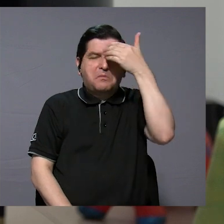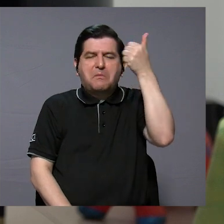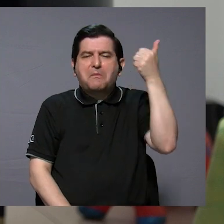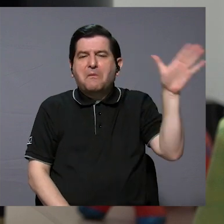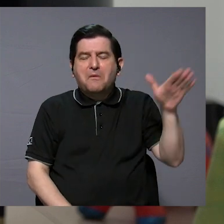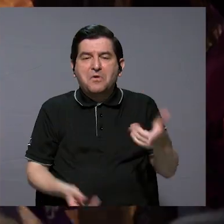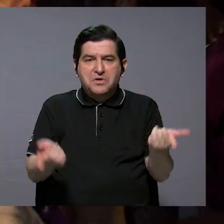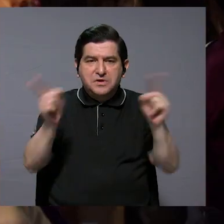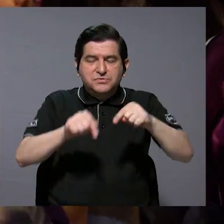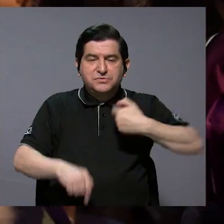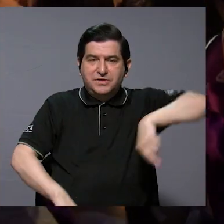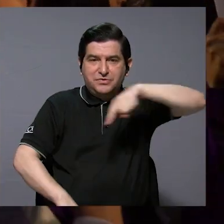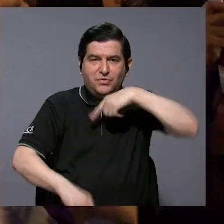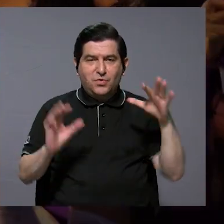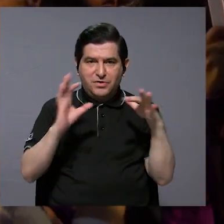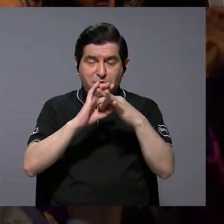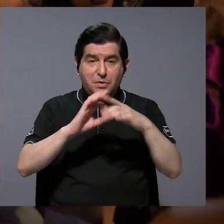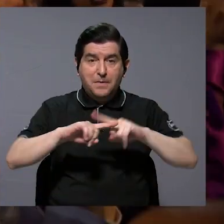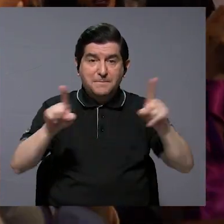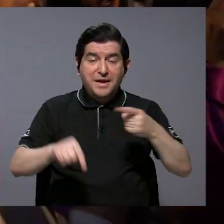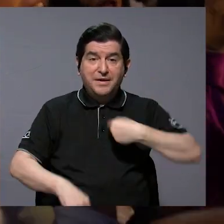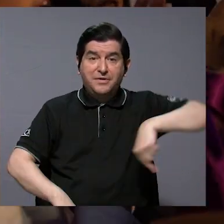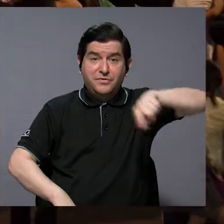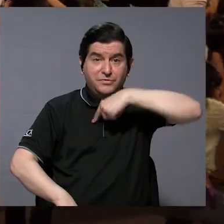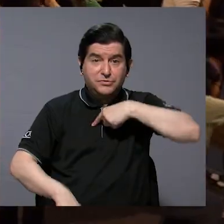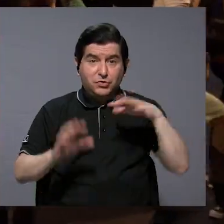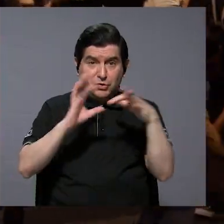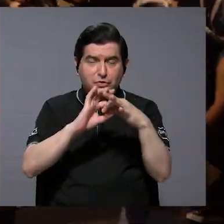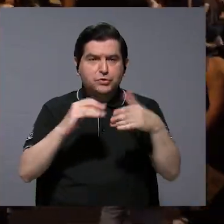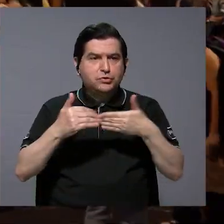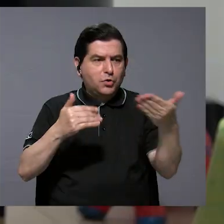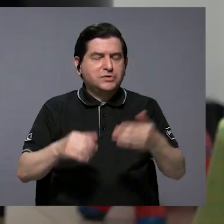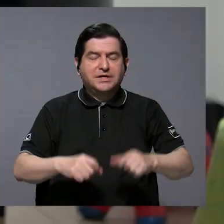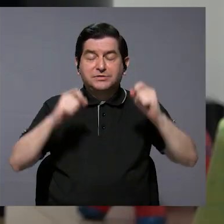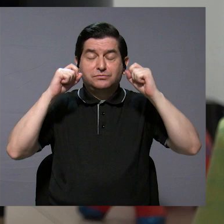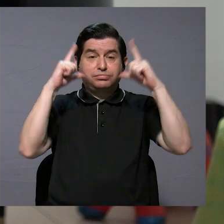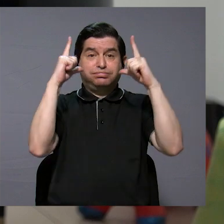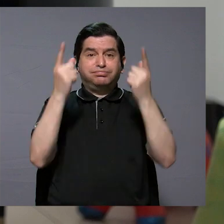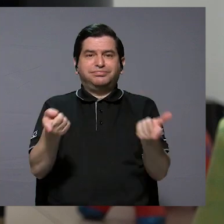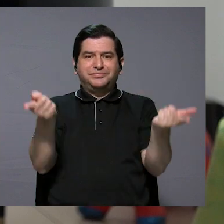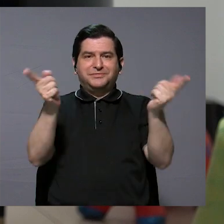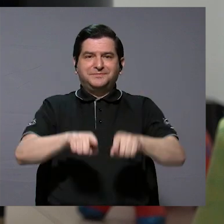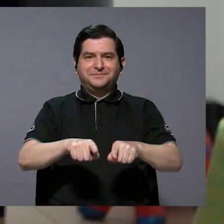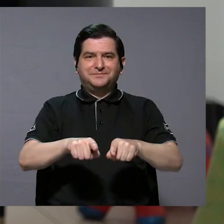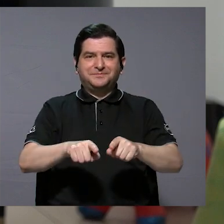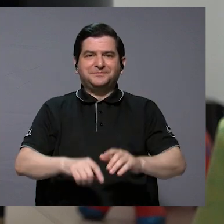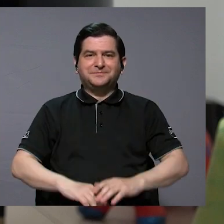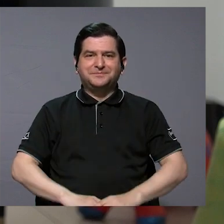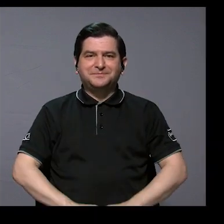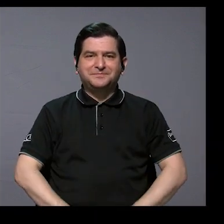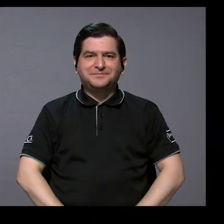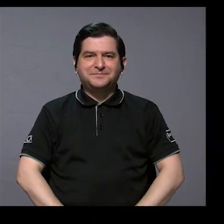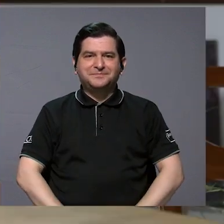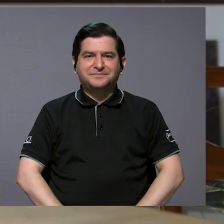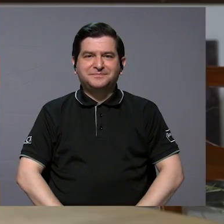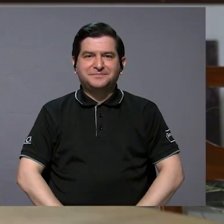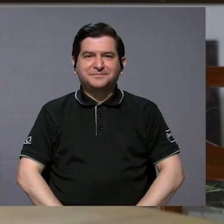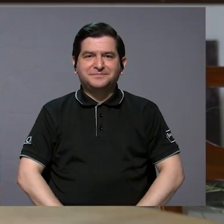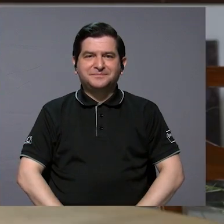se nos olvide qué es lo que pasa cuando nos juntamos, pero cuando nos juntamos pasan cosas increíbles.